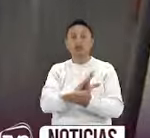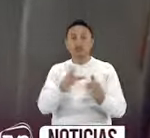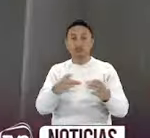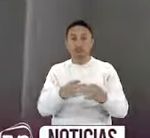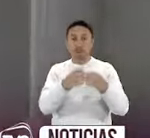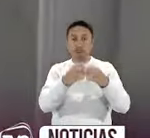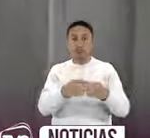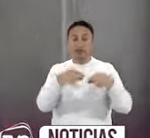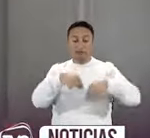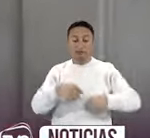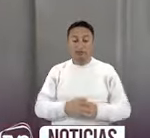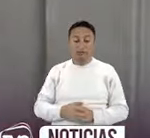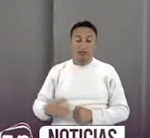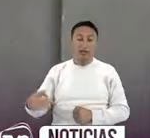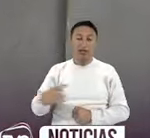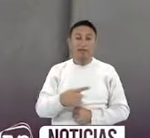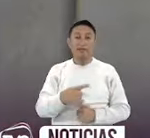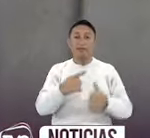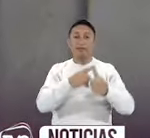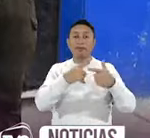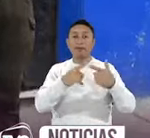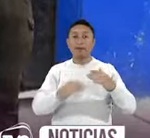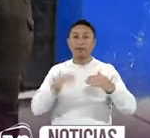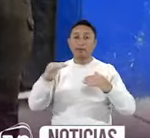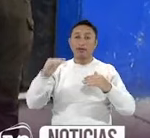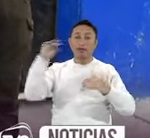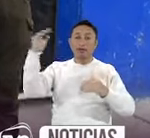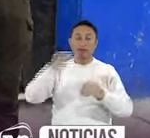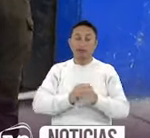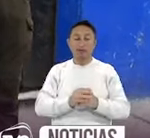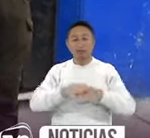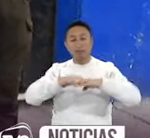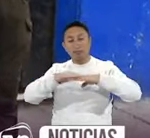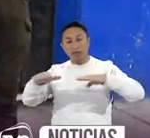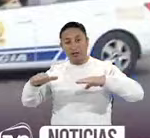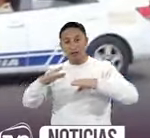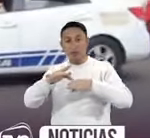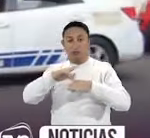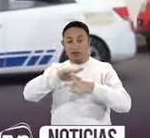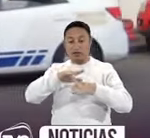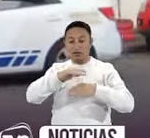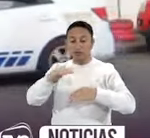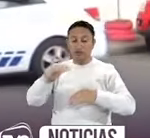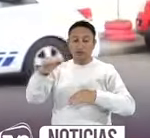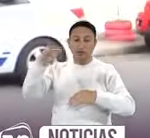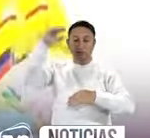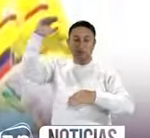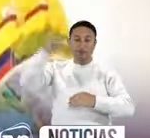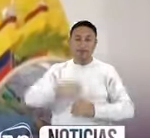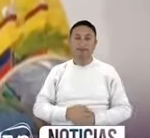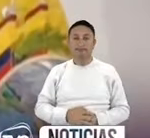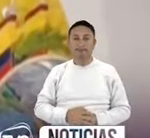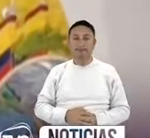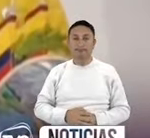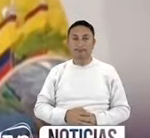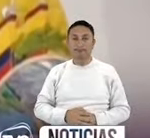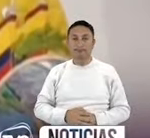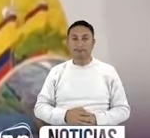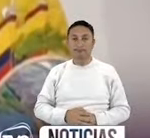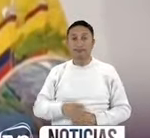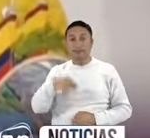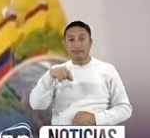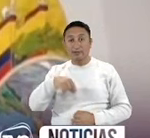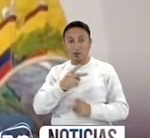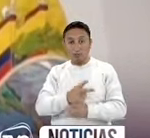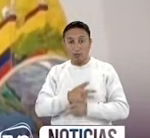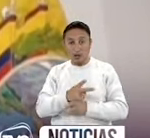de acuerdo a tres niveles. Riesgo bajo, riesgo medio y alto. No solo debemos proteger a los jóvenes en